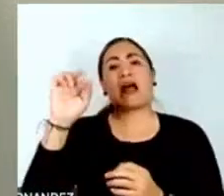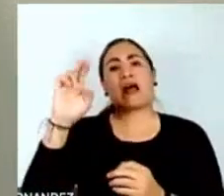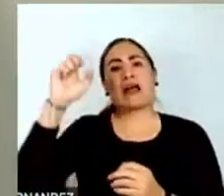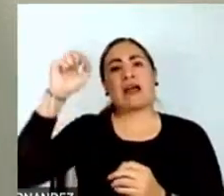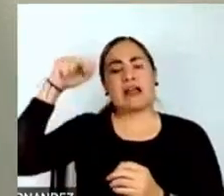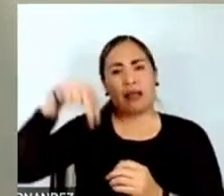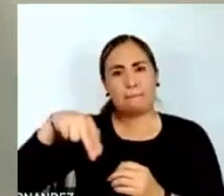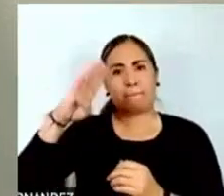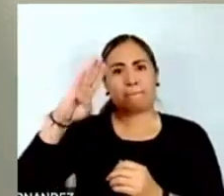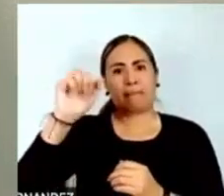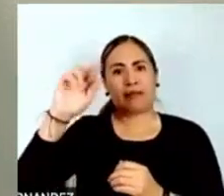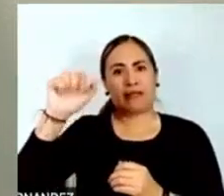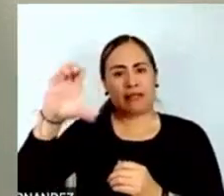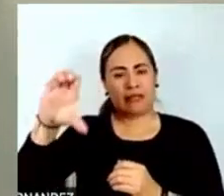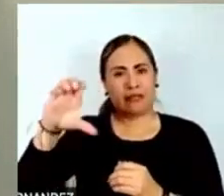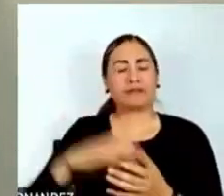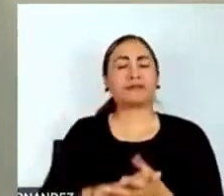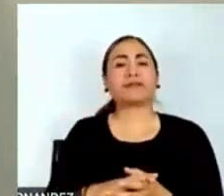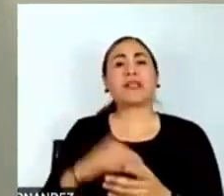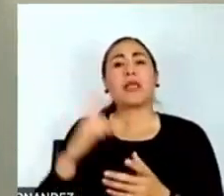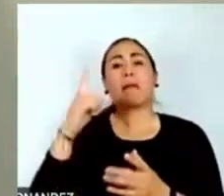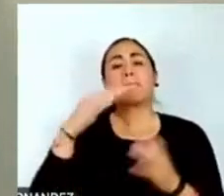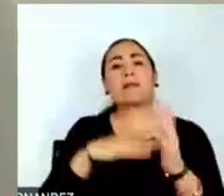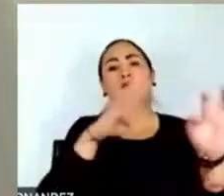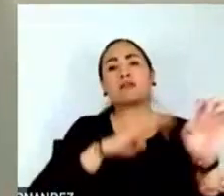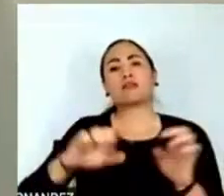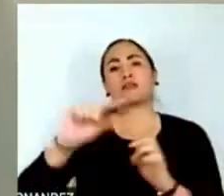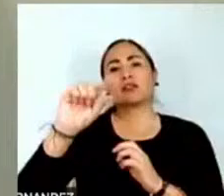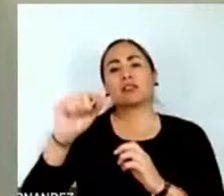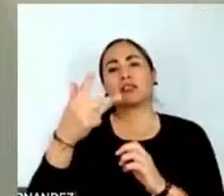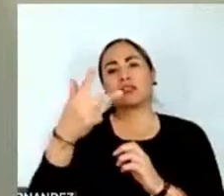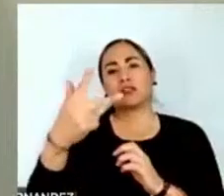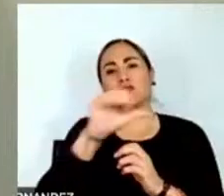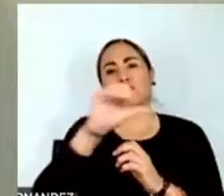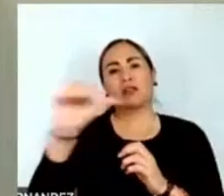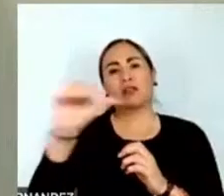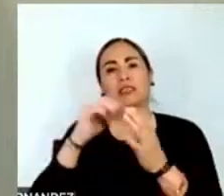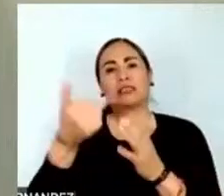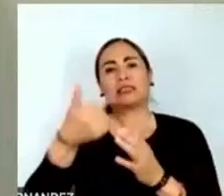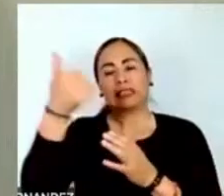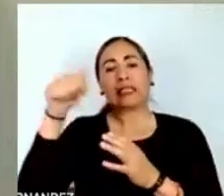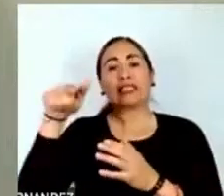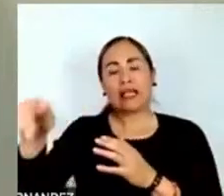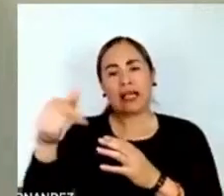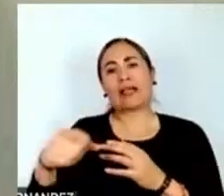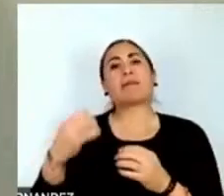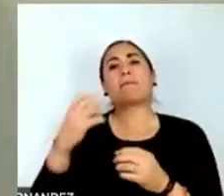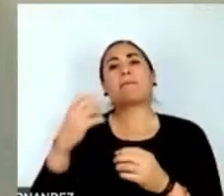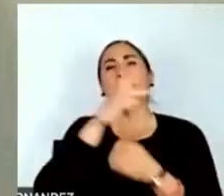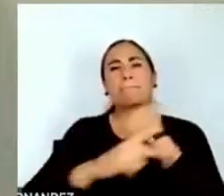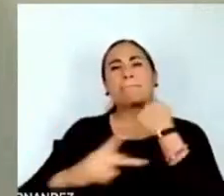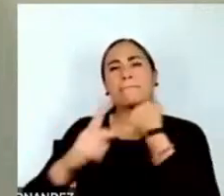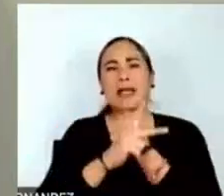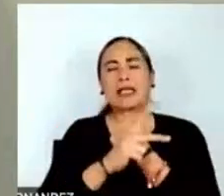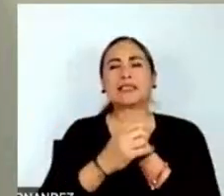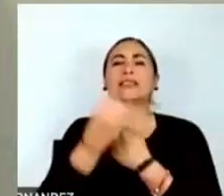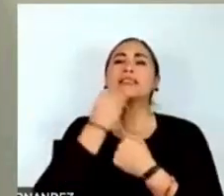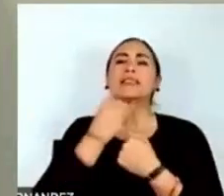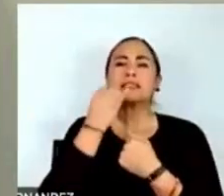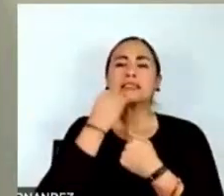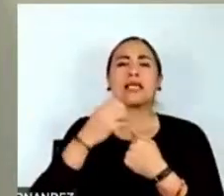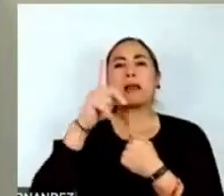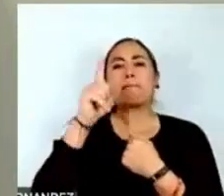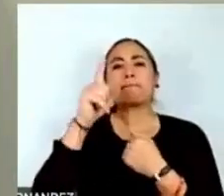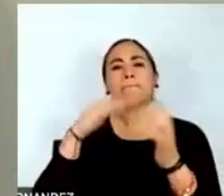desde 1978 hasta el 2006 de la Corte Suprema de Israel, la cual presidió en